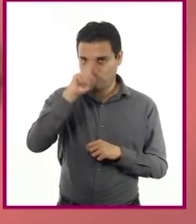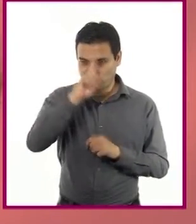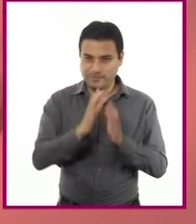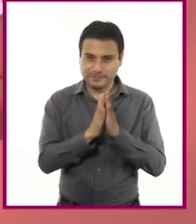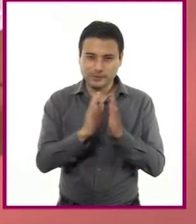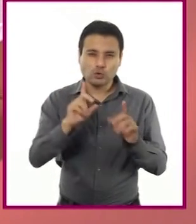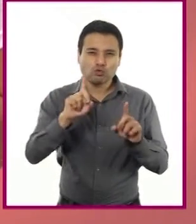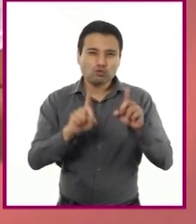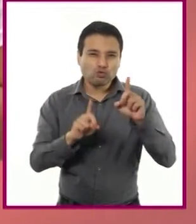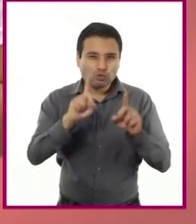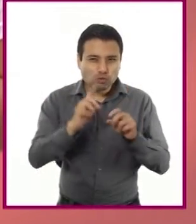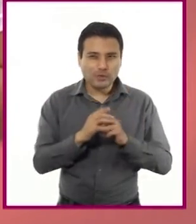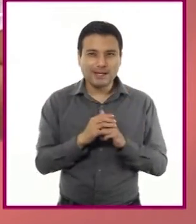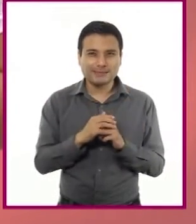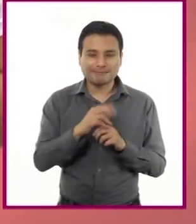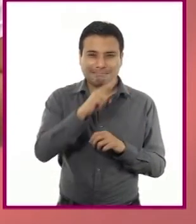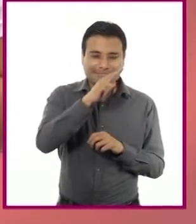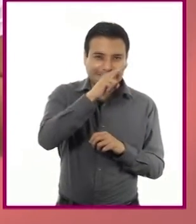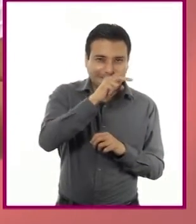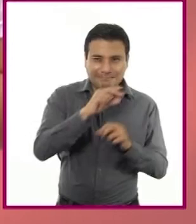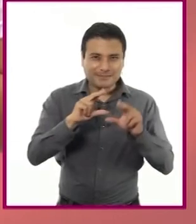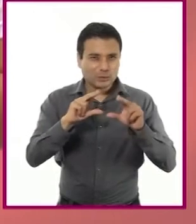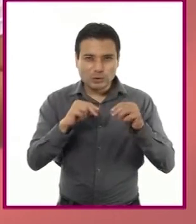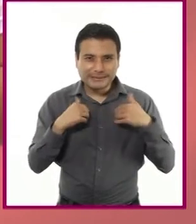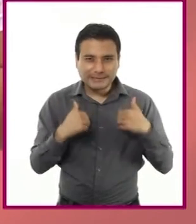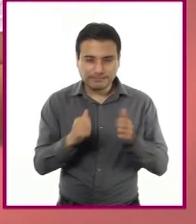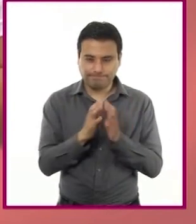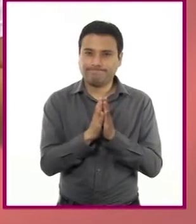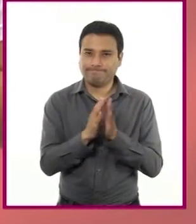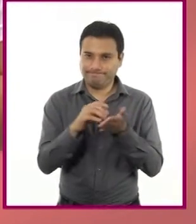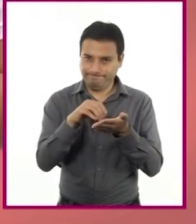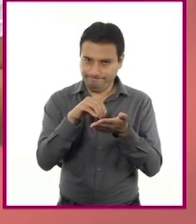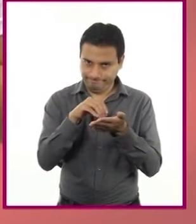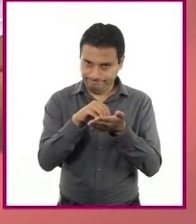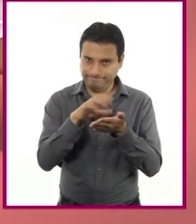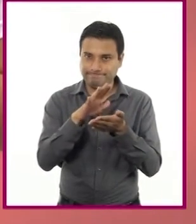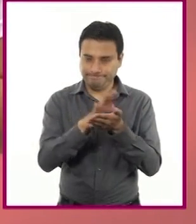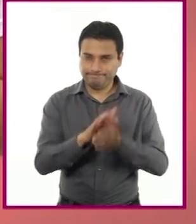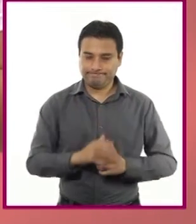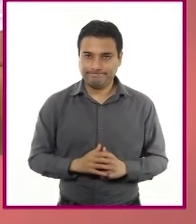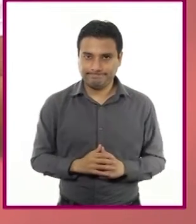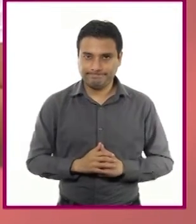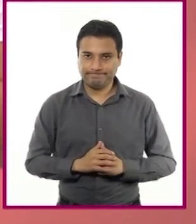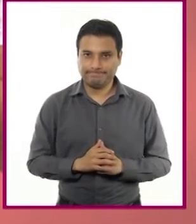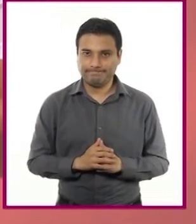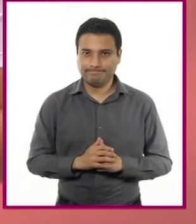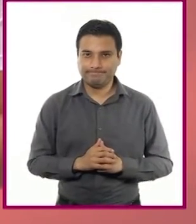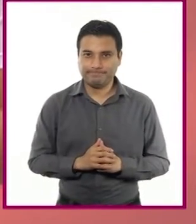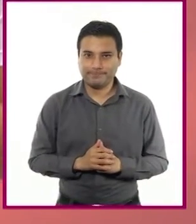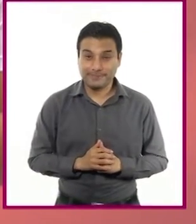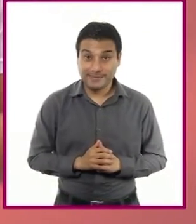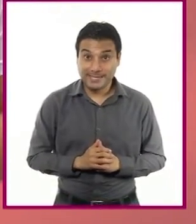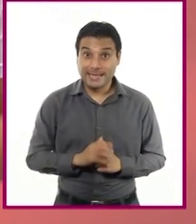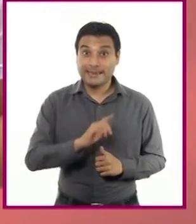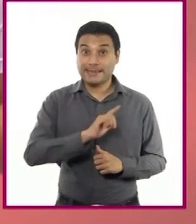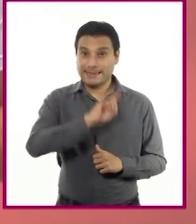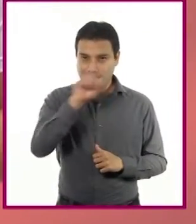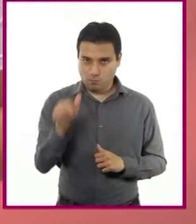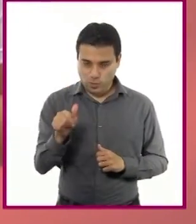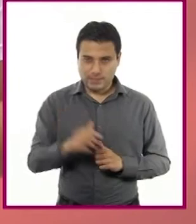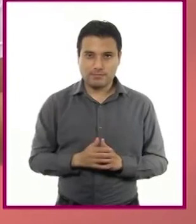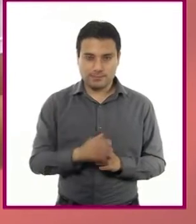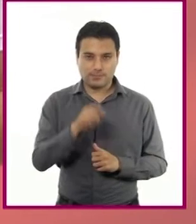las dudas, inquietudes o dificultades que surjan durante el desarrollo de la sesión, pues muchas de estas las